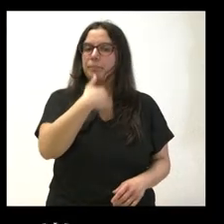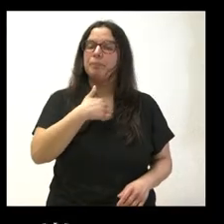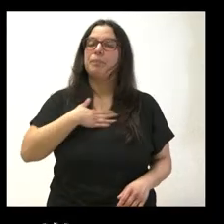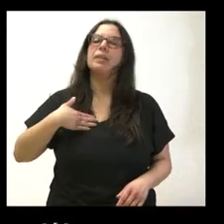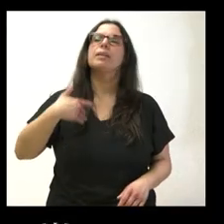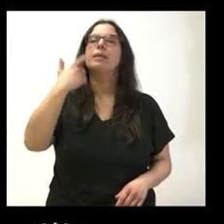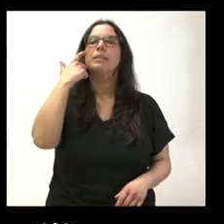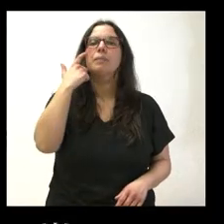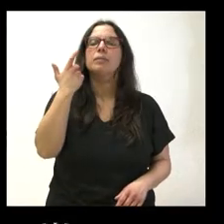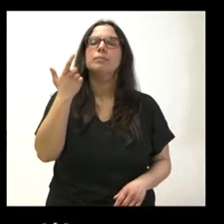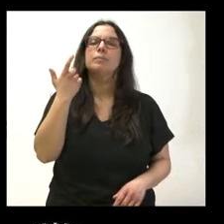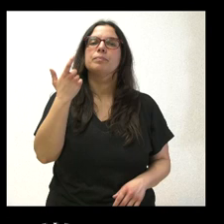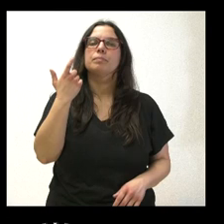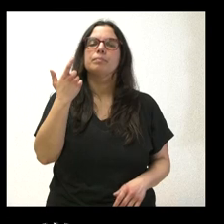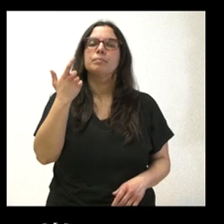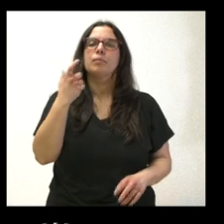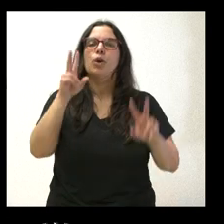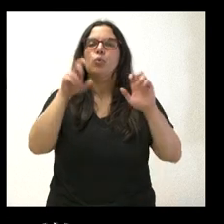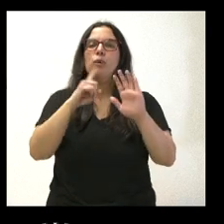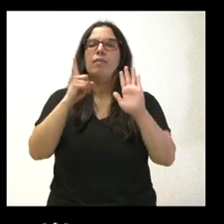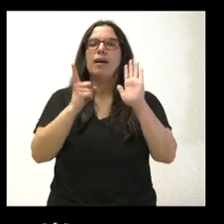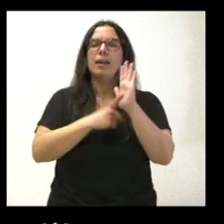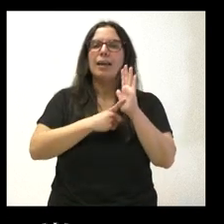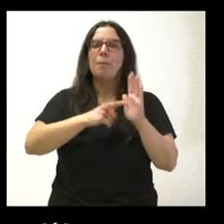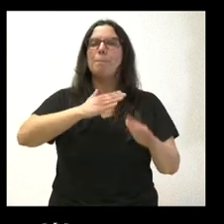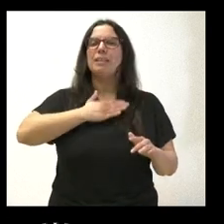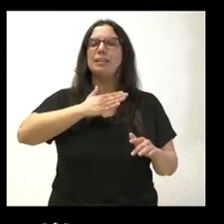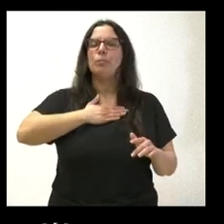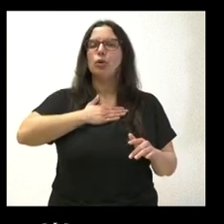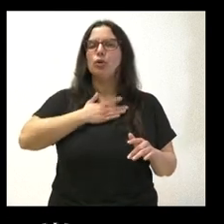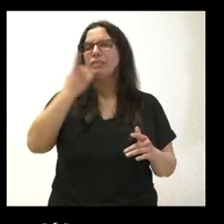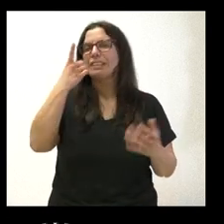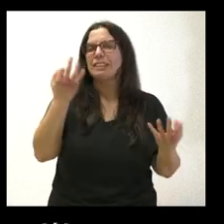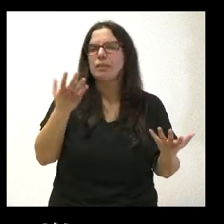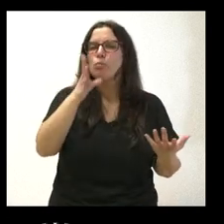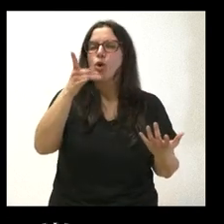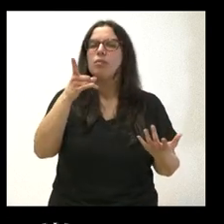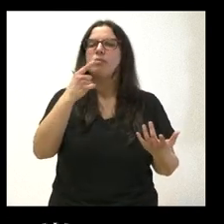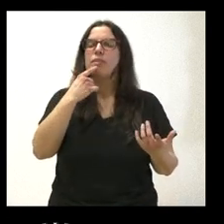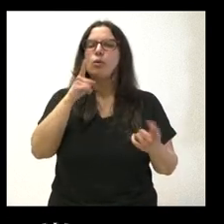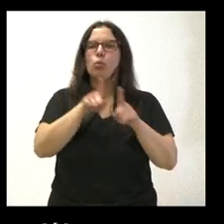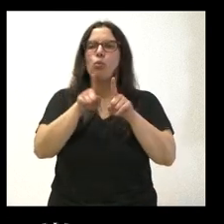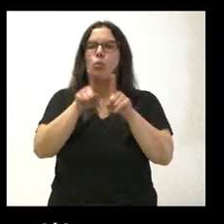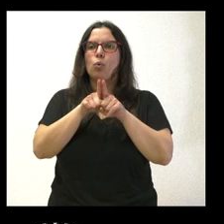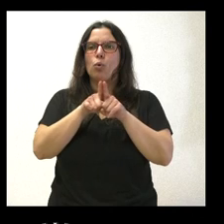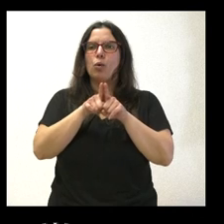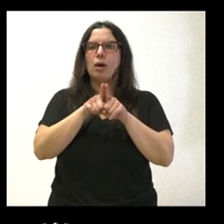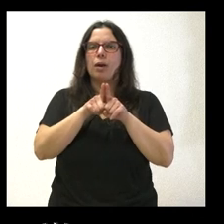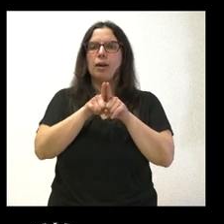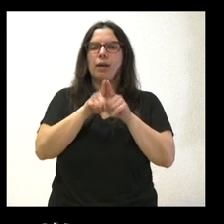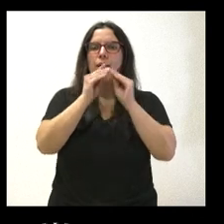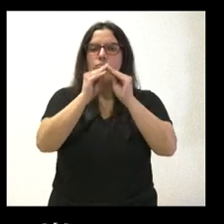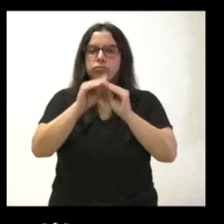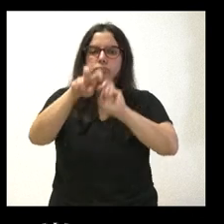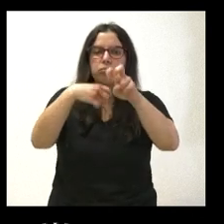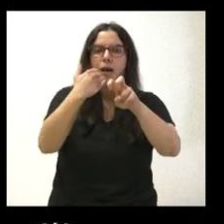saber qué sabemos de la nueva ley de de patrimonio que prevé incluir el impacto visual de las distintas intervenciones no